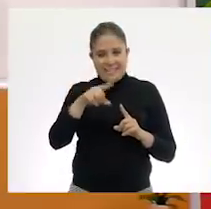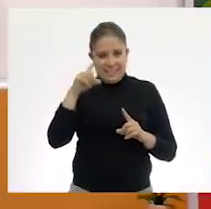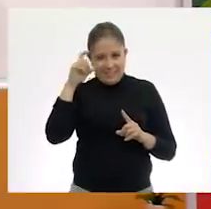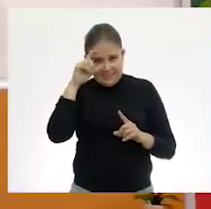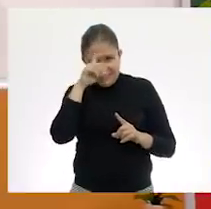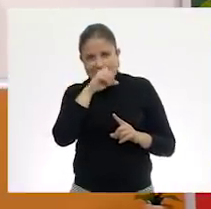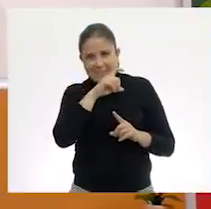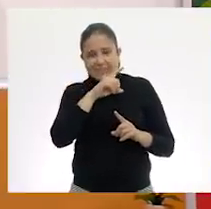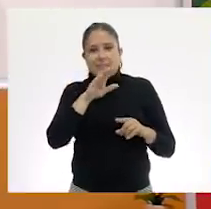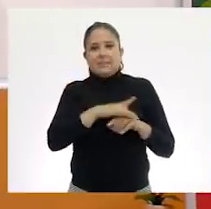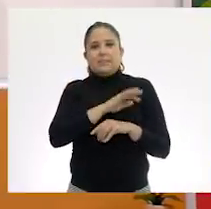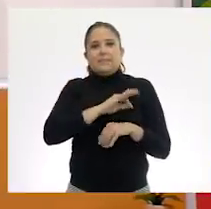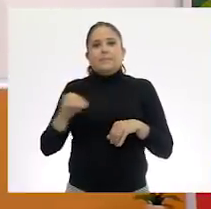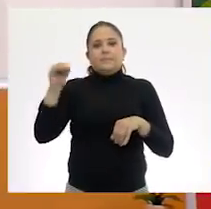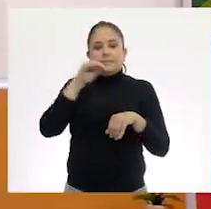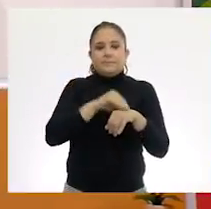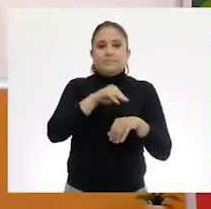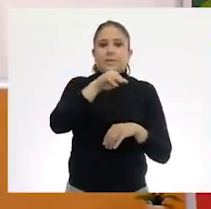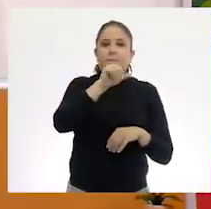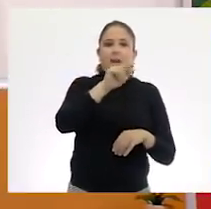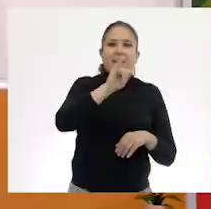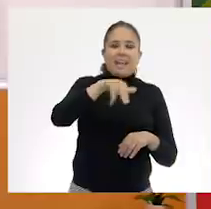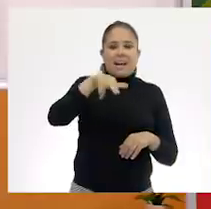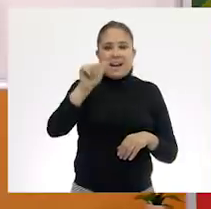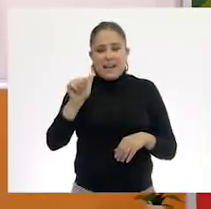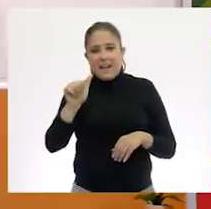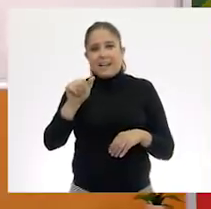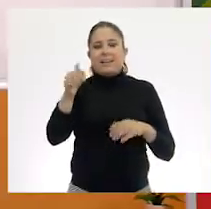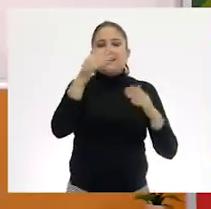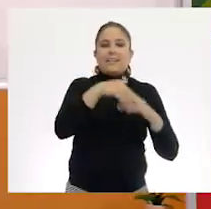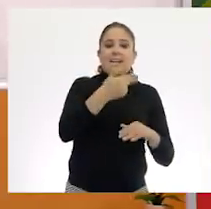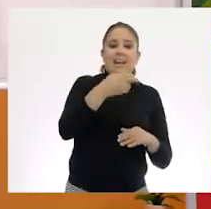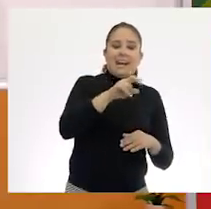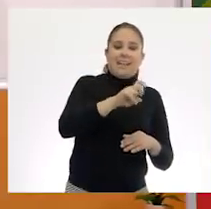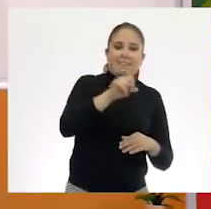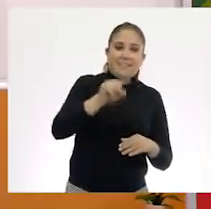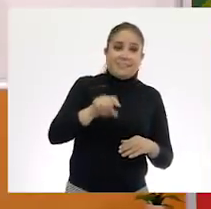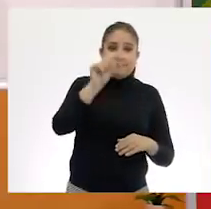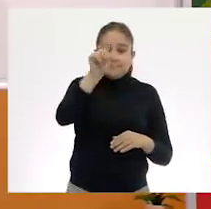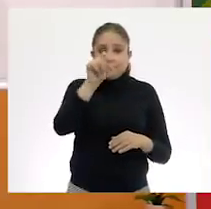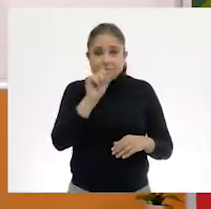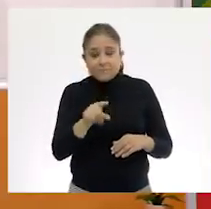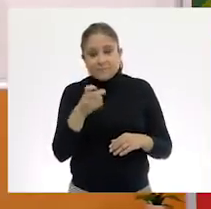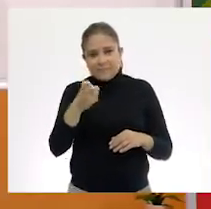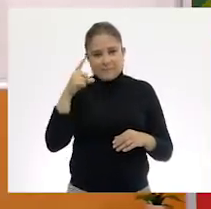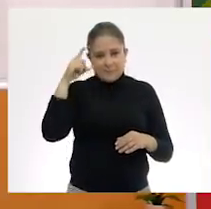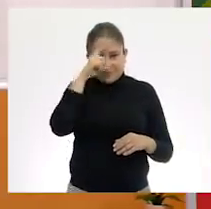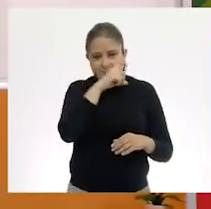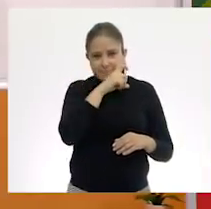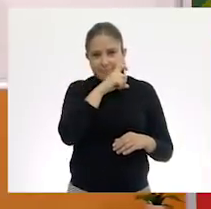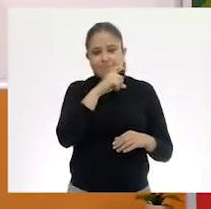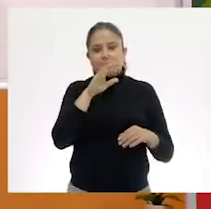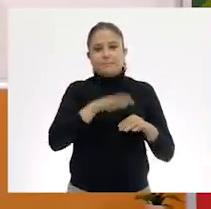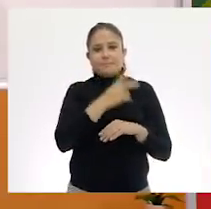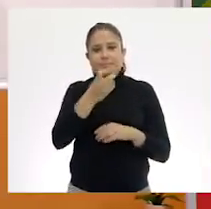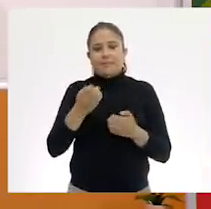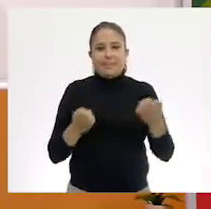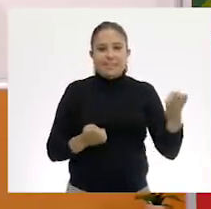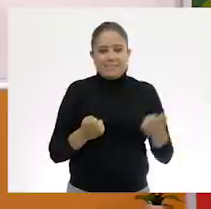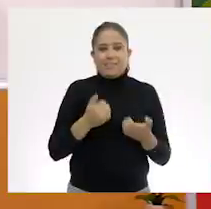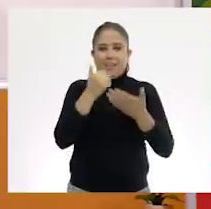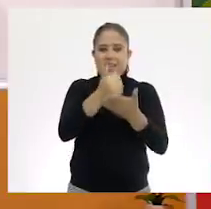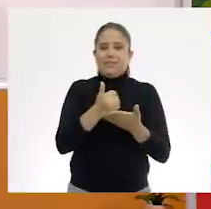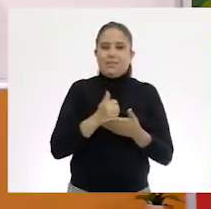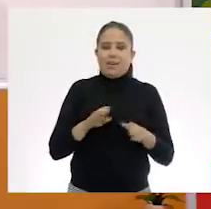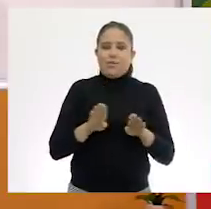poco, porque podremos poner María Hernández y abajo también es Hernández. Exacto. Entonces, ahí es la complicación. Justamente por eso este ejercicio nos va a